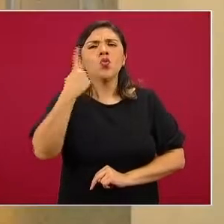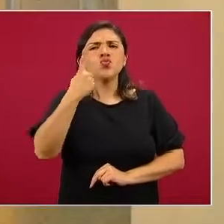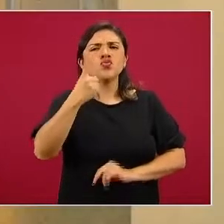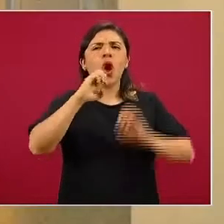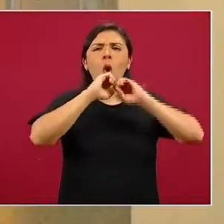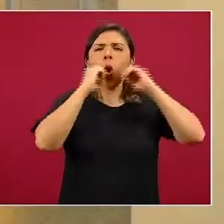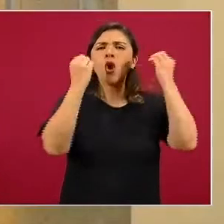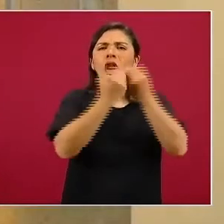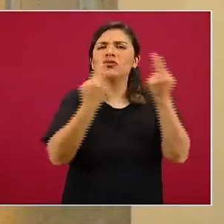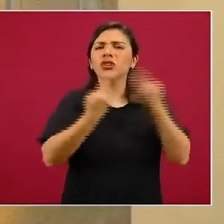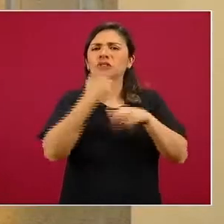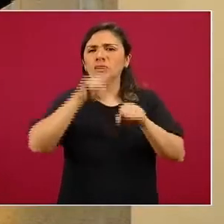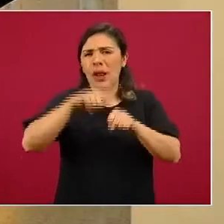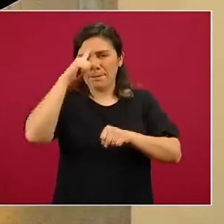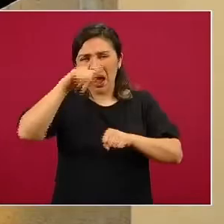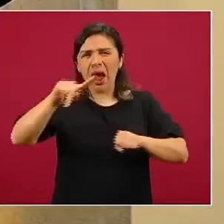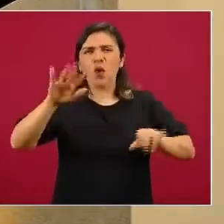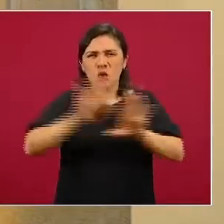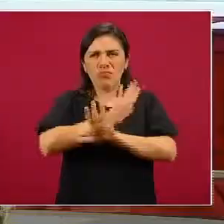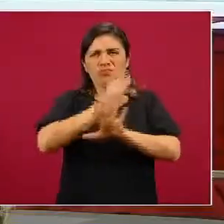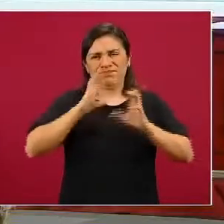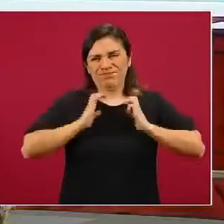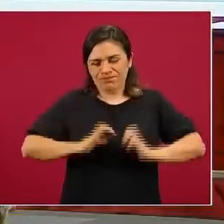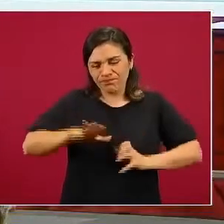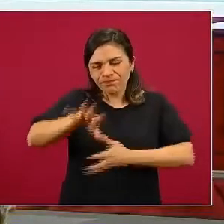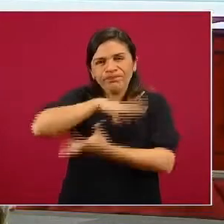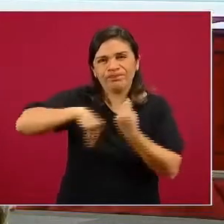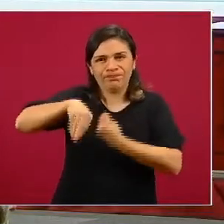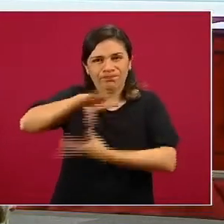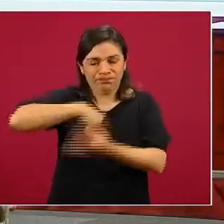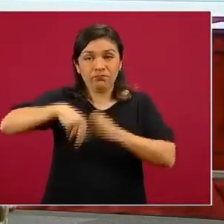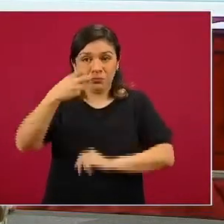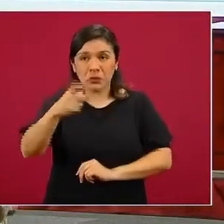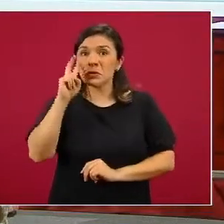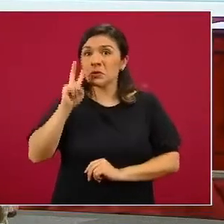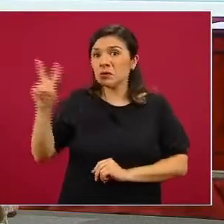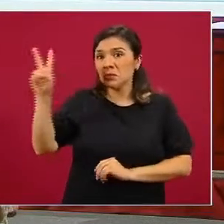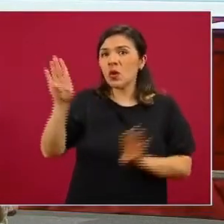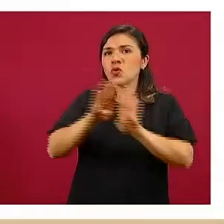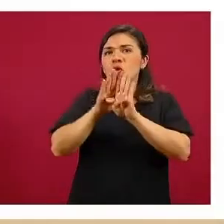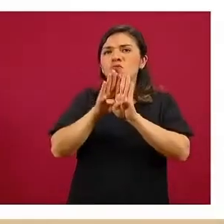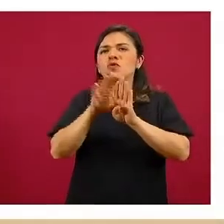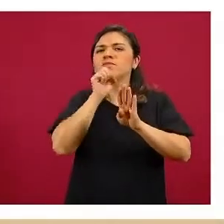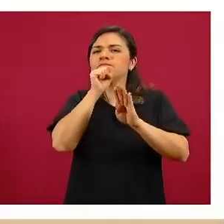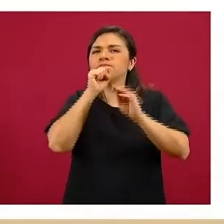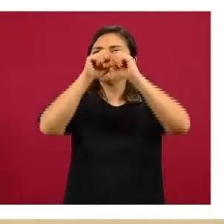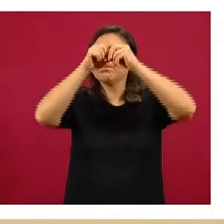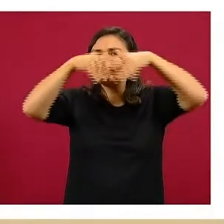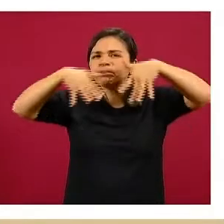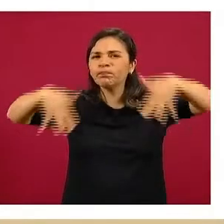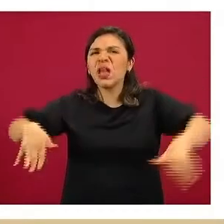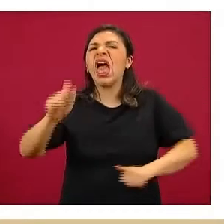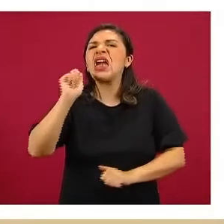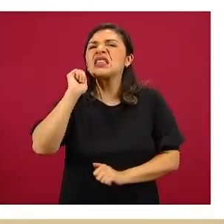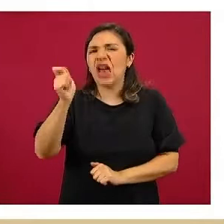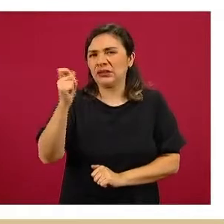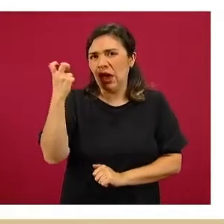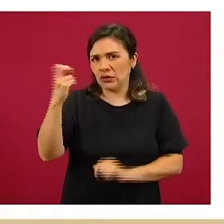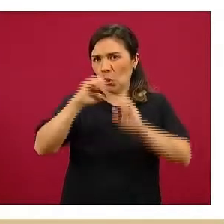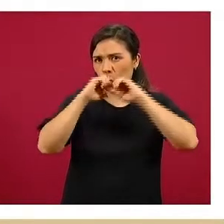Organización Nacional de Trasplantes. Ustedes pueden ver la estructura de esta Organización Nacional de Trasplantes, que